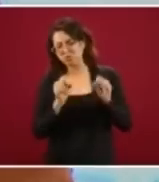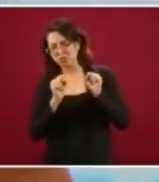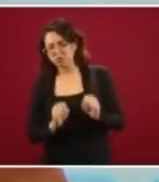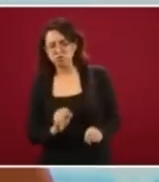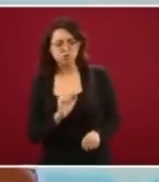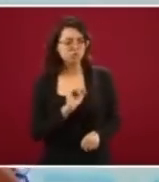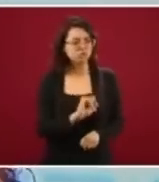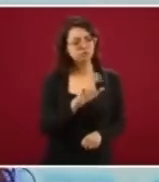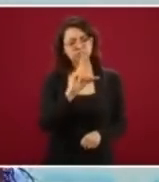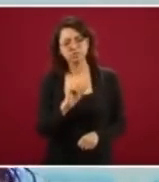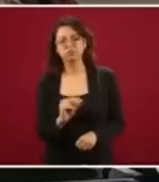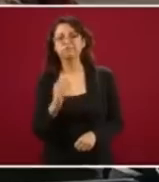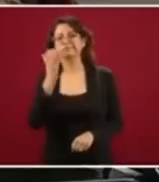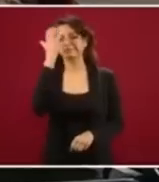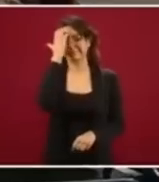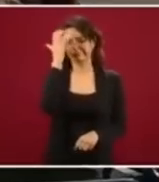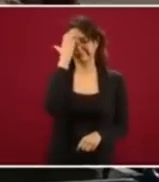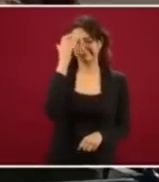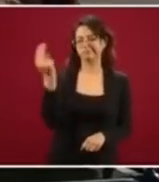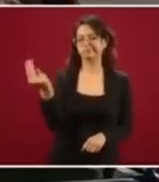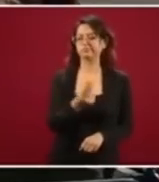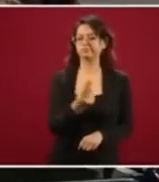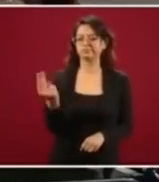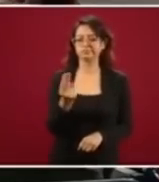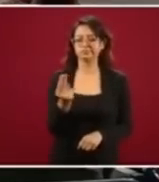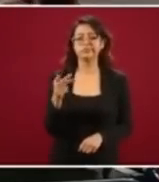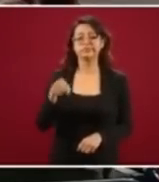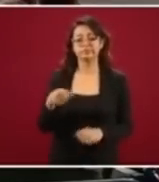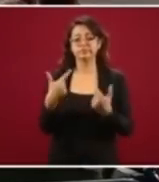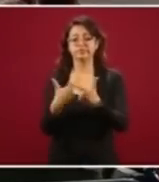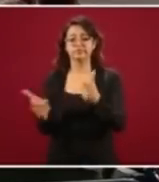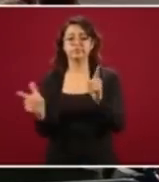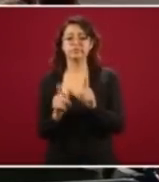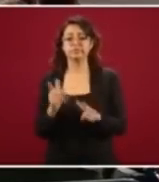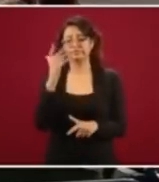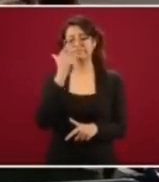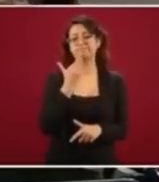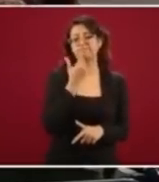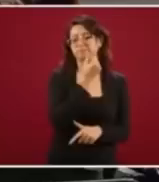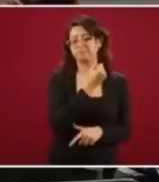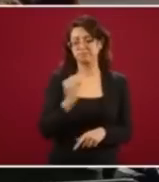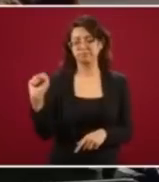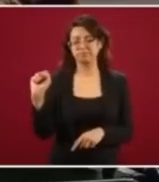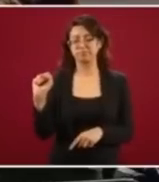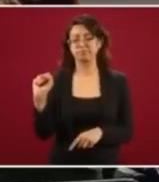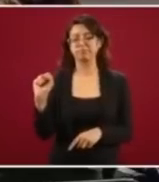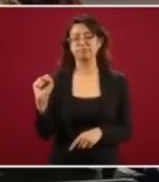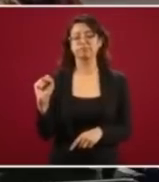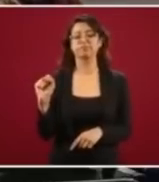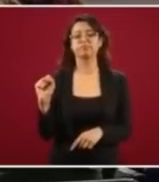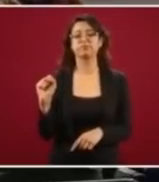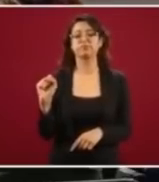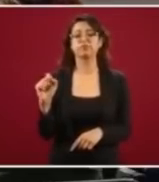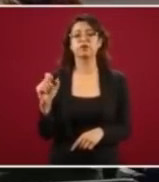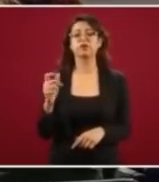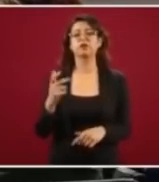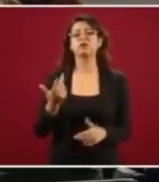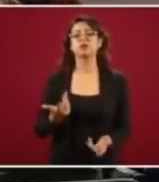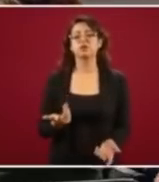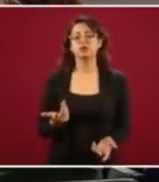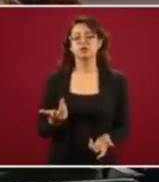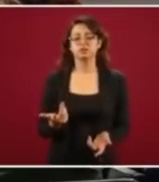Derivado de estas consideraciones de los grupos de expertos, adelante. Es que la